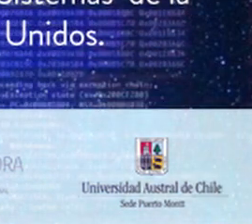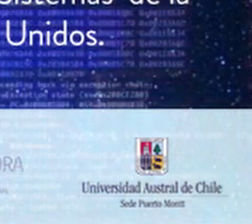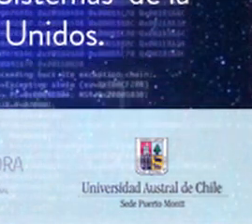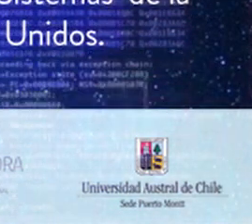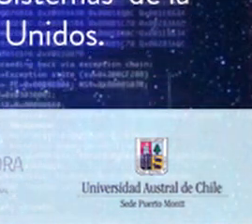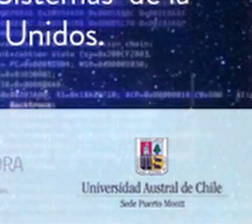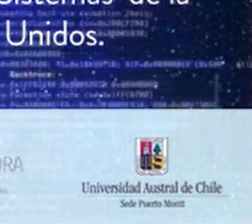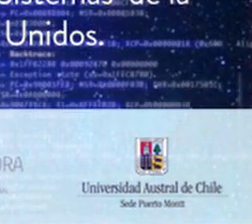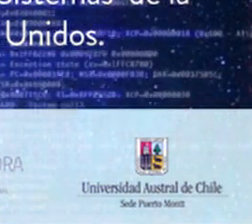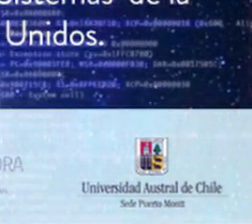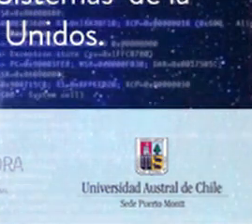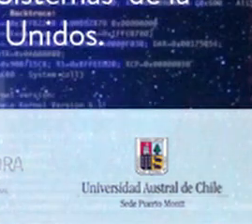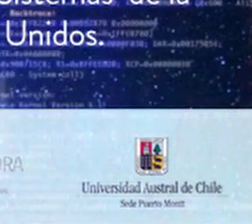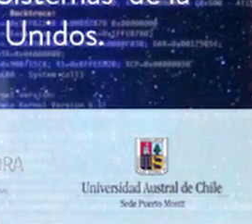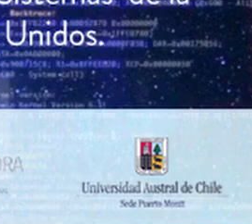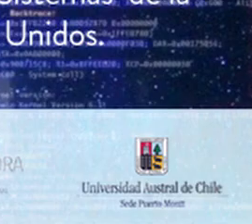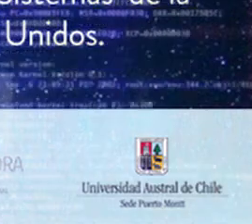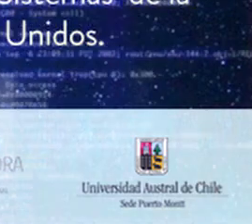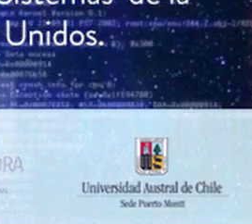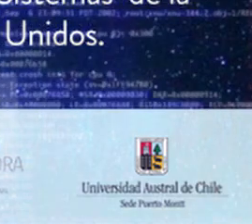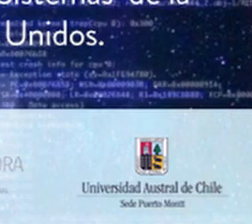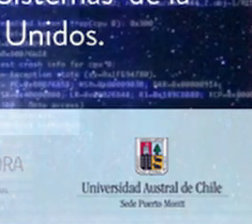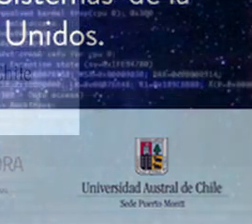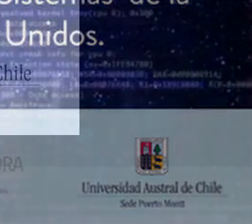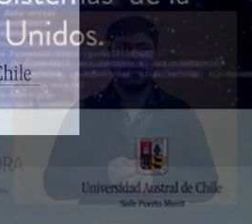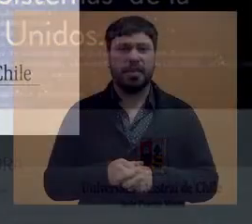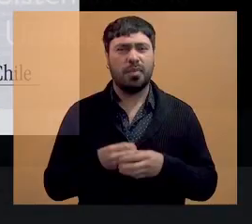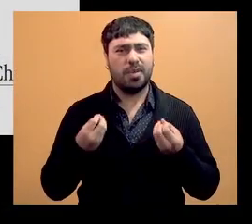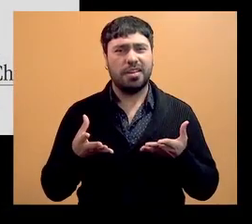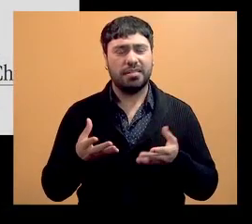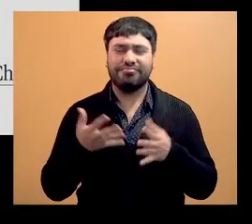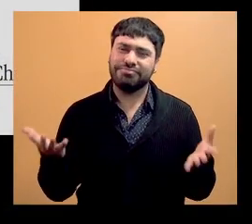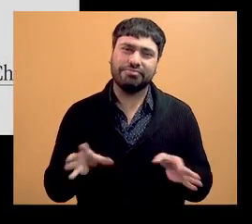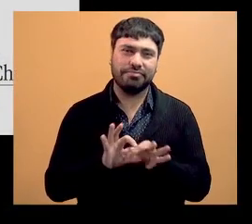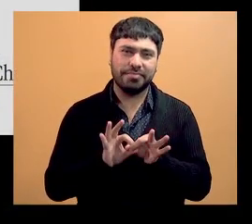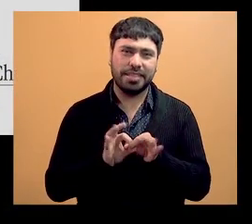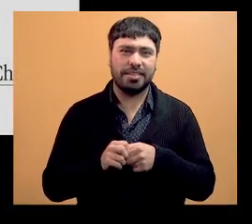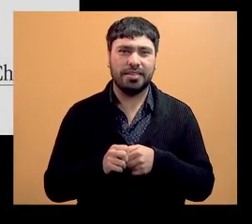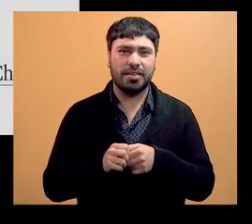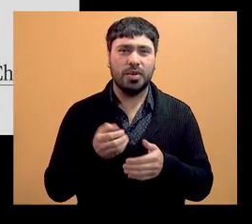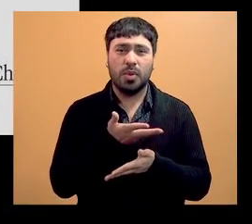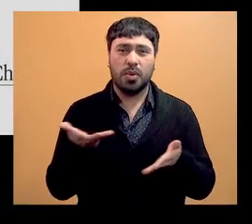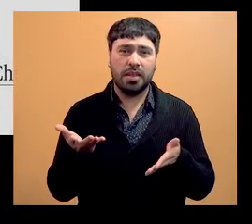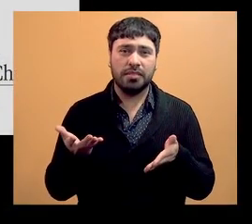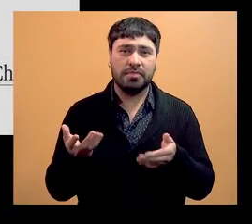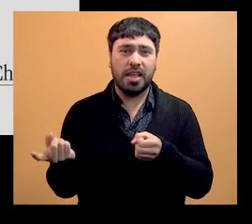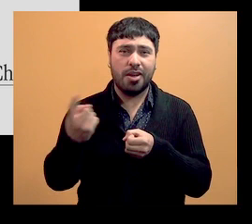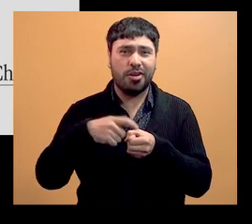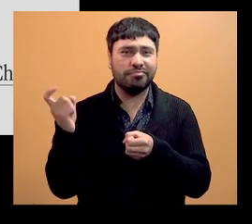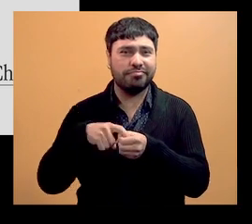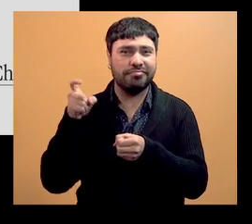del Acceso al Espacio Exterior, la nueva carrera espacial de privados. Bueno, gracias por conectarse a